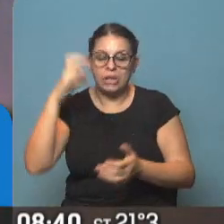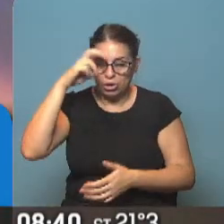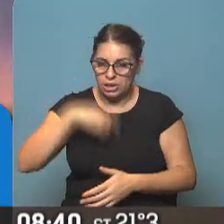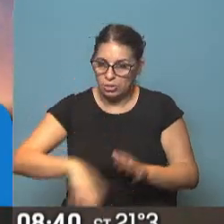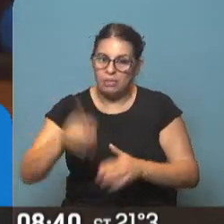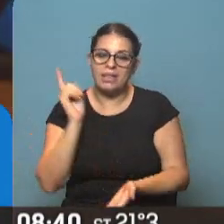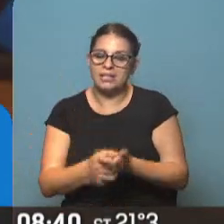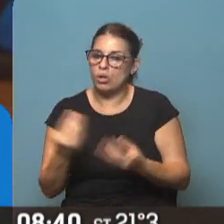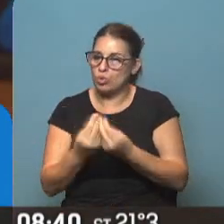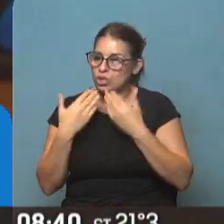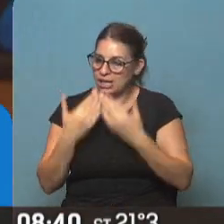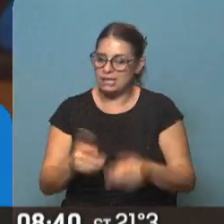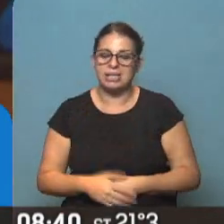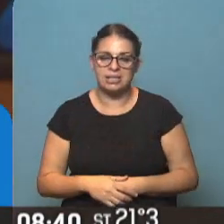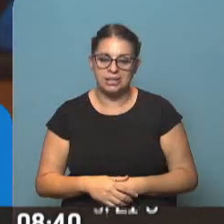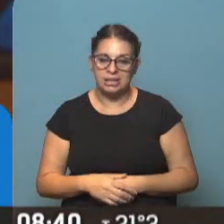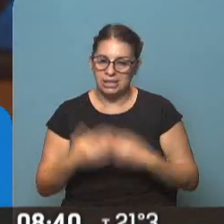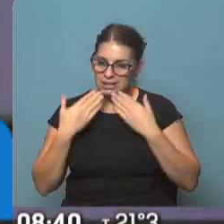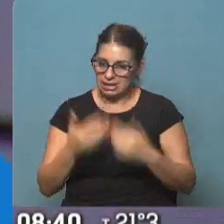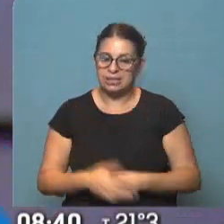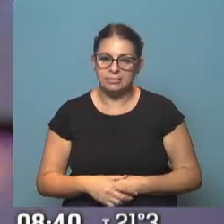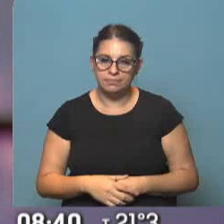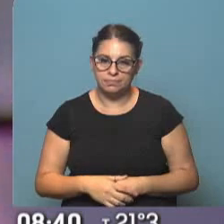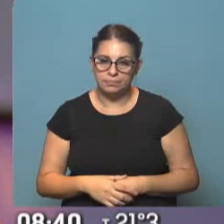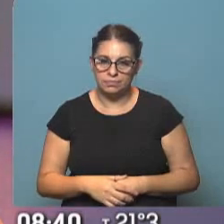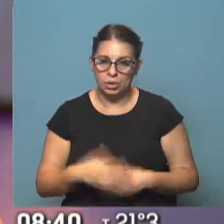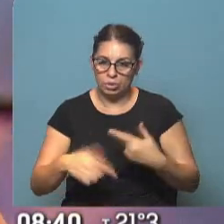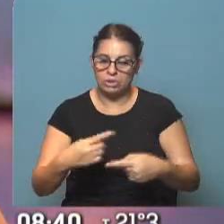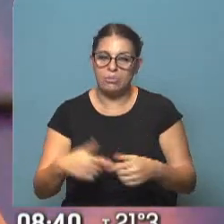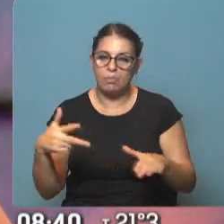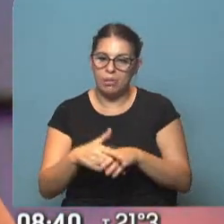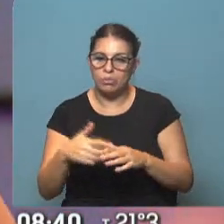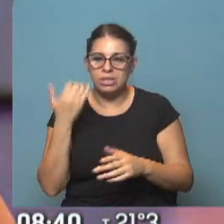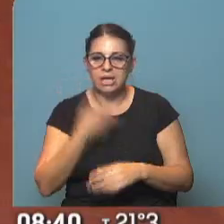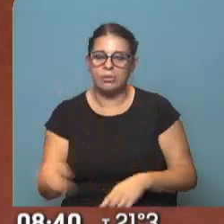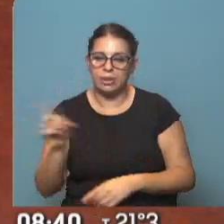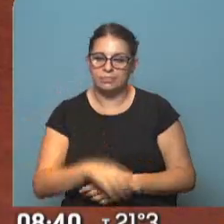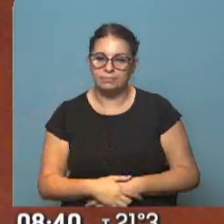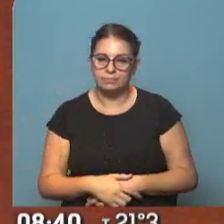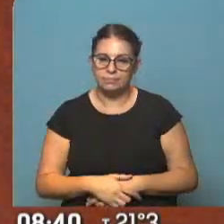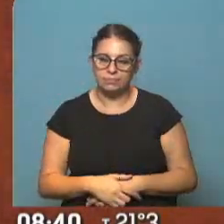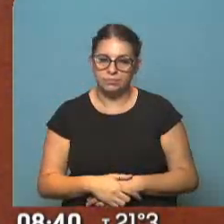muchas gracias aquí seguimos pausa por lo sencillo